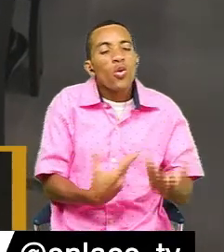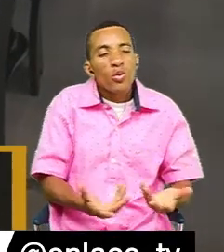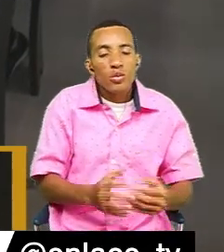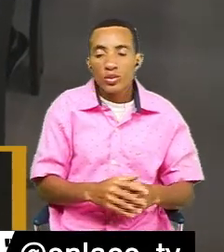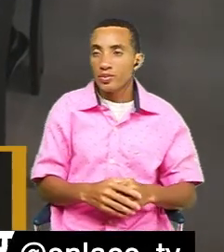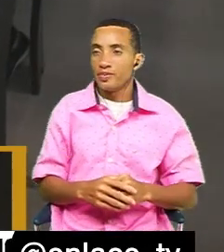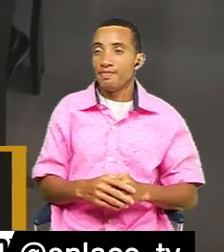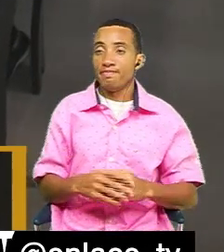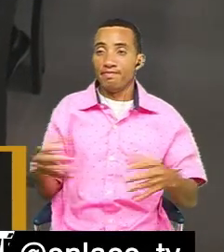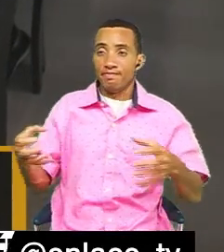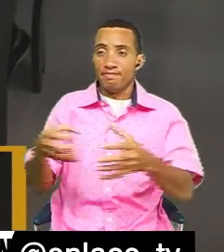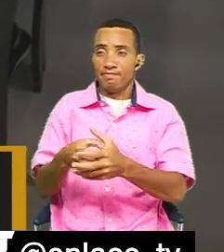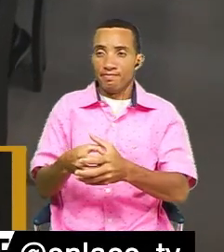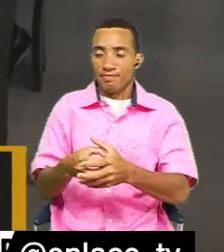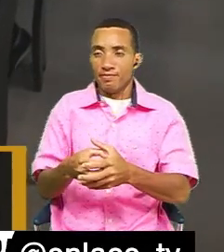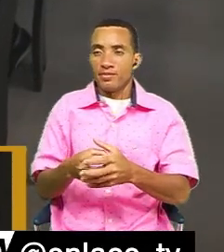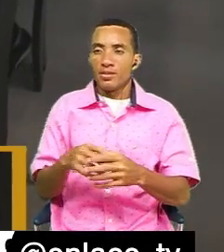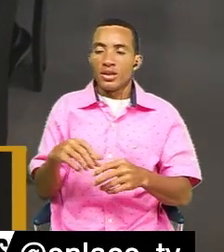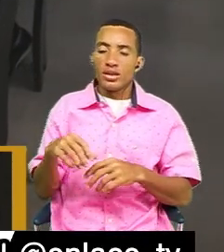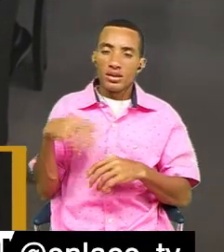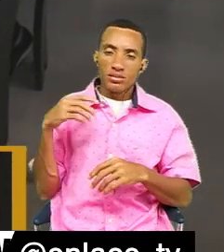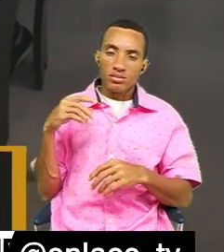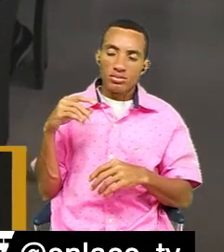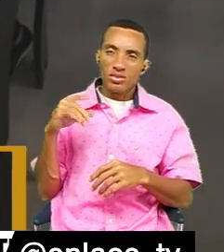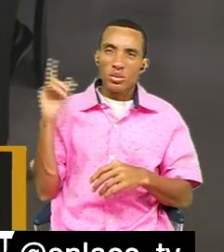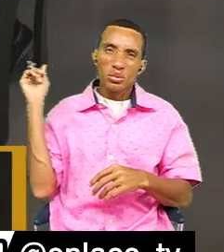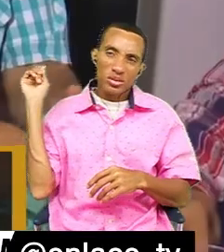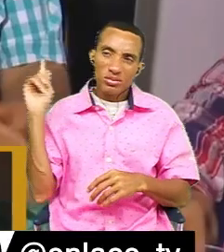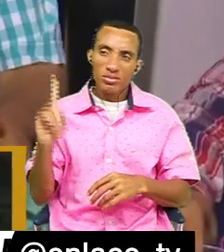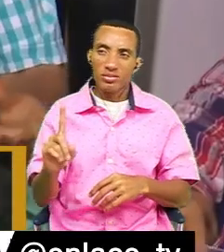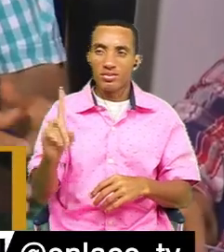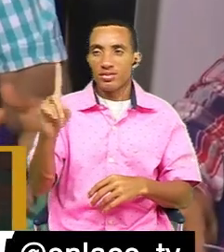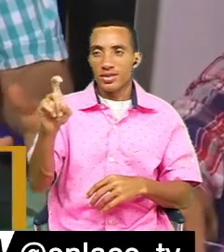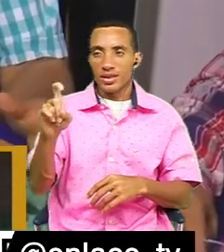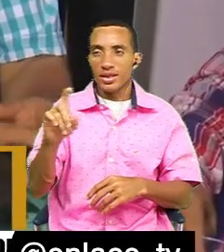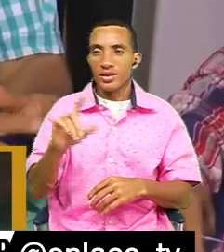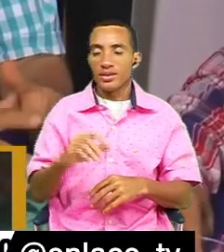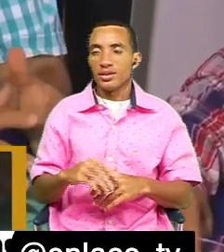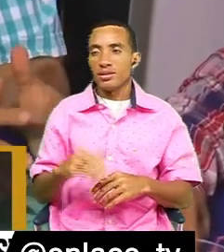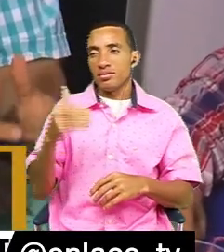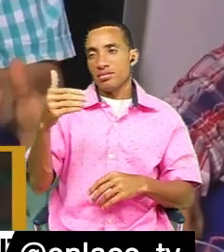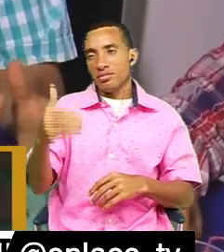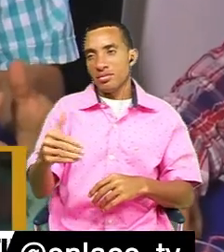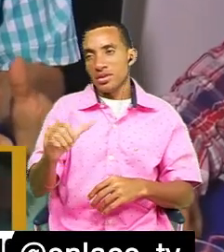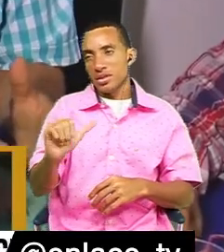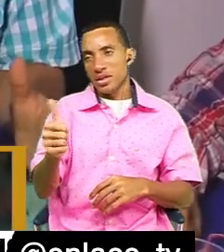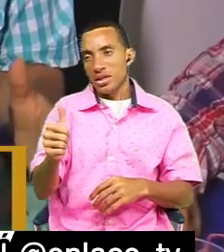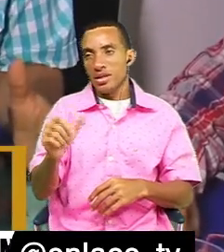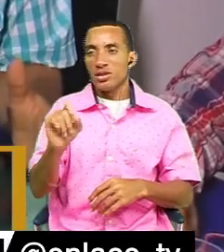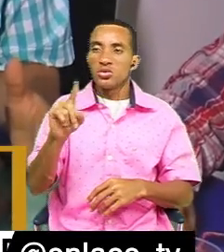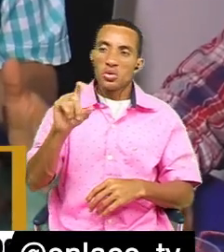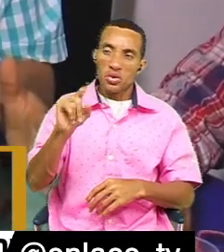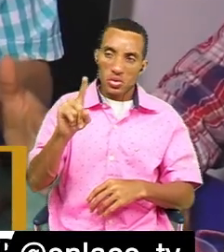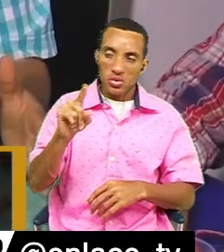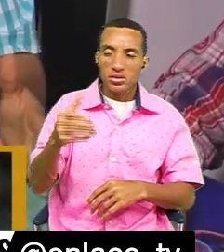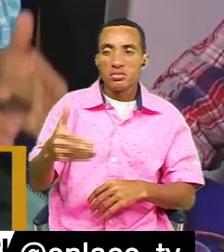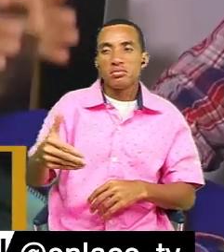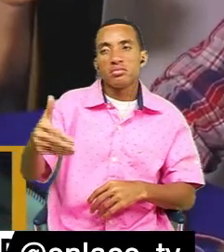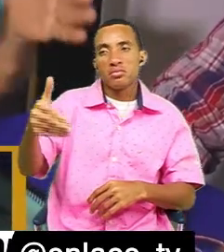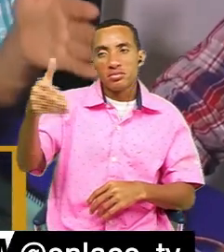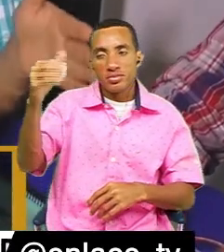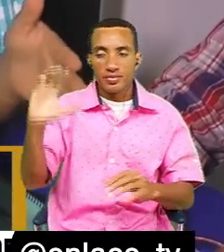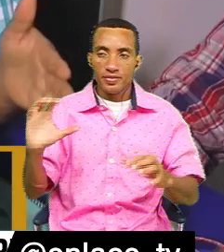grupo, venimos trabajando desde hace unos 6 años, vienen trabajando desde categoría más o menos sub 10, sub 11, ha venido siendo un